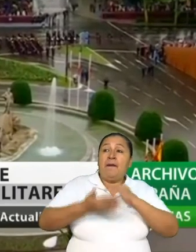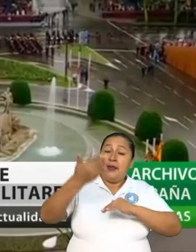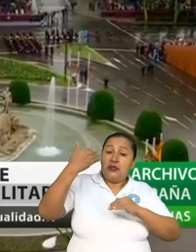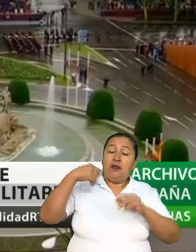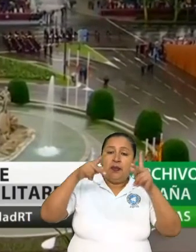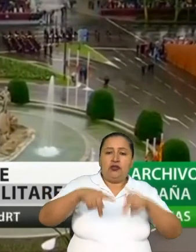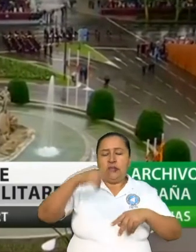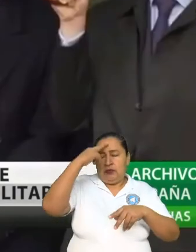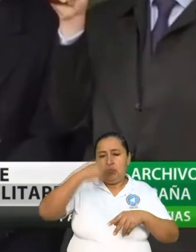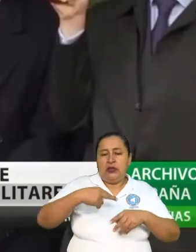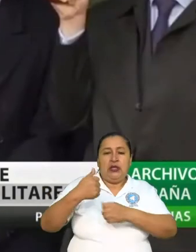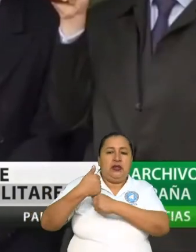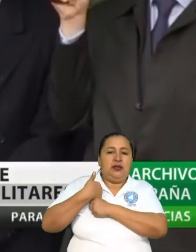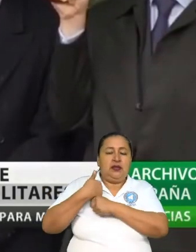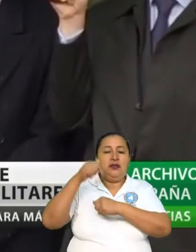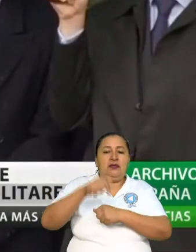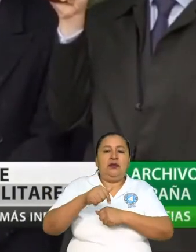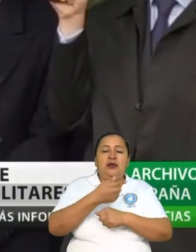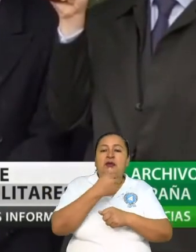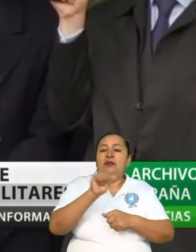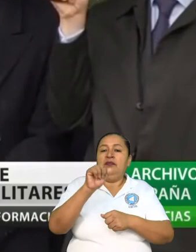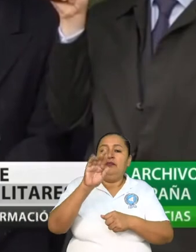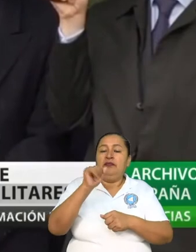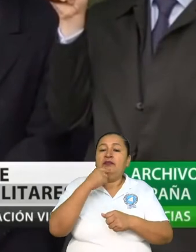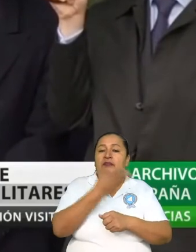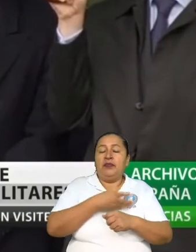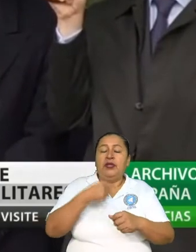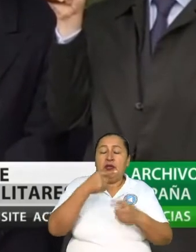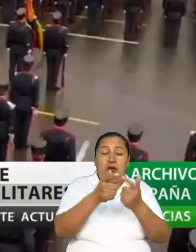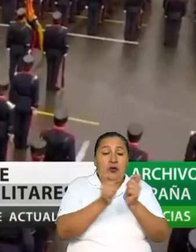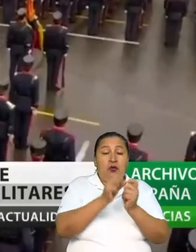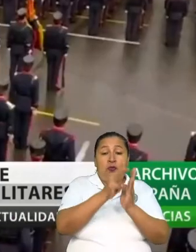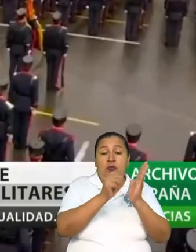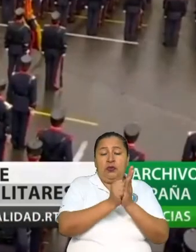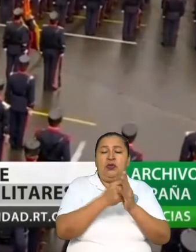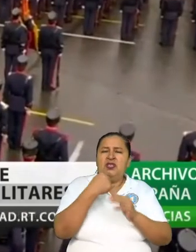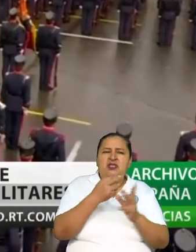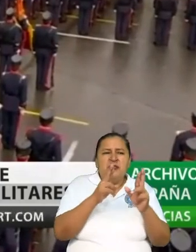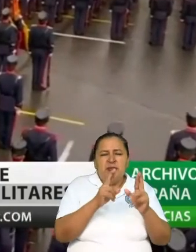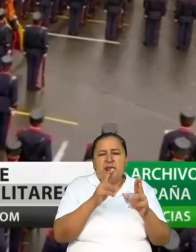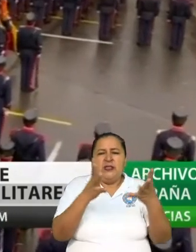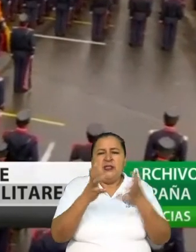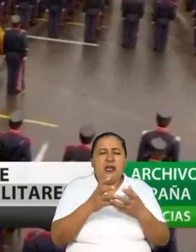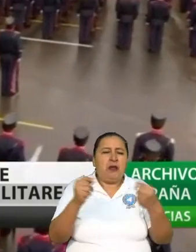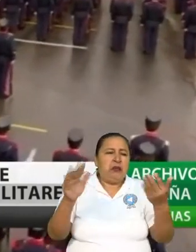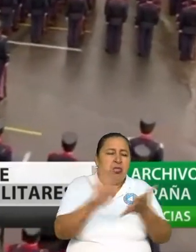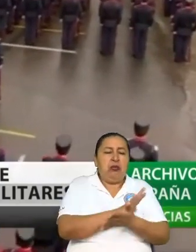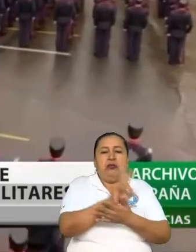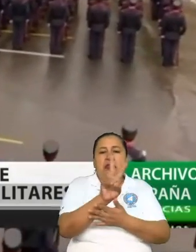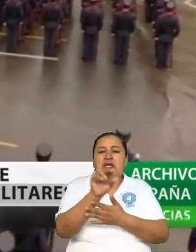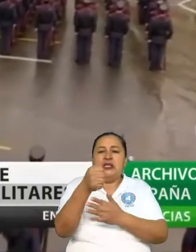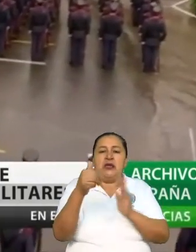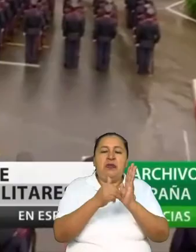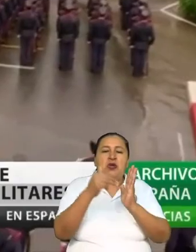del Ejército del Aire de España, que han expresado en un grupo de WhatsApp su deseo de acabar con al menos 26